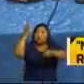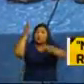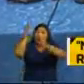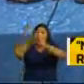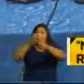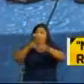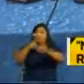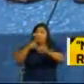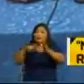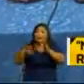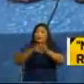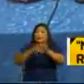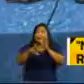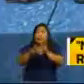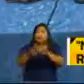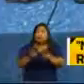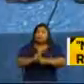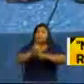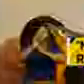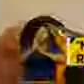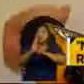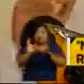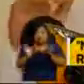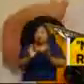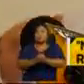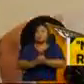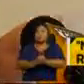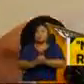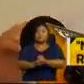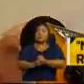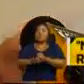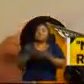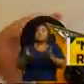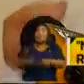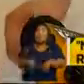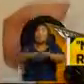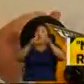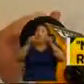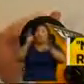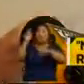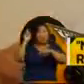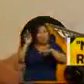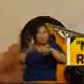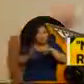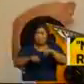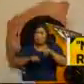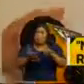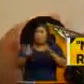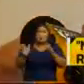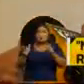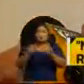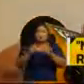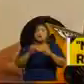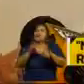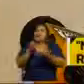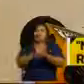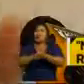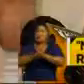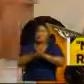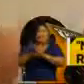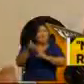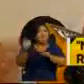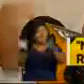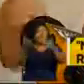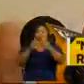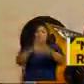ley, y si esos resultados se desprenden, pues se procederá. La compañía no opera, no está trabajando,